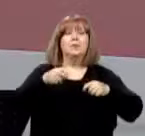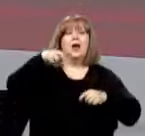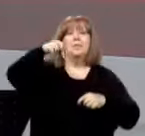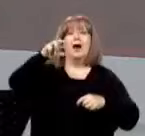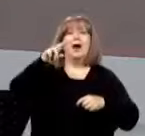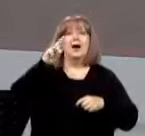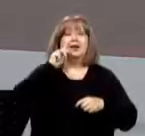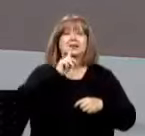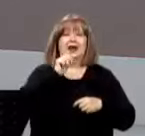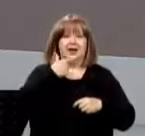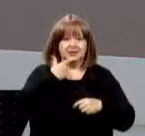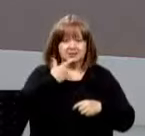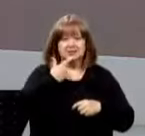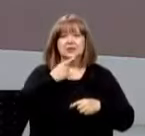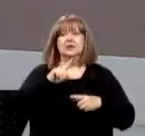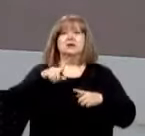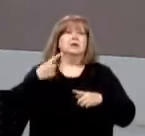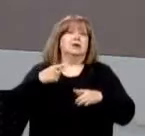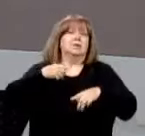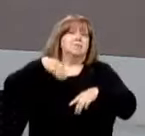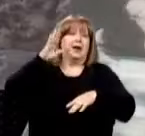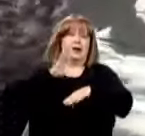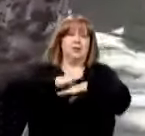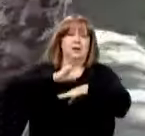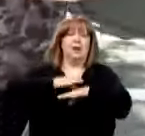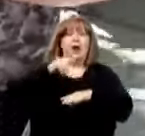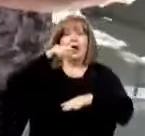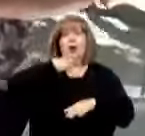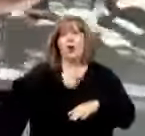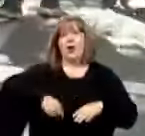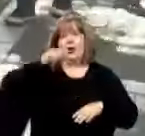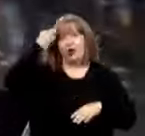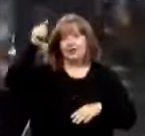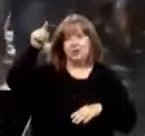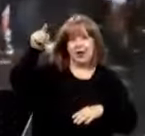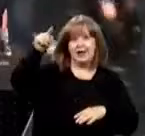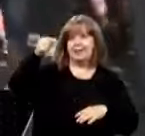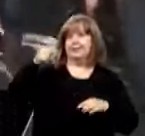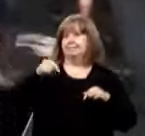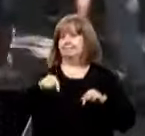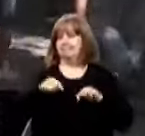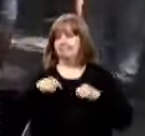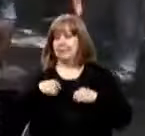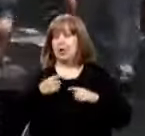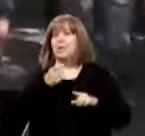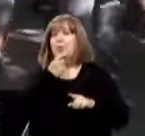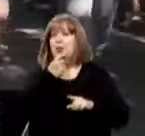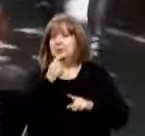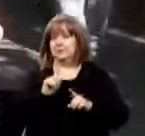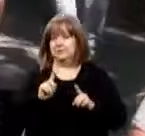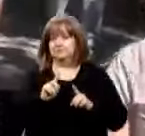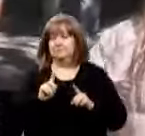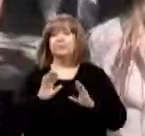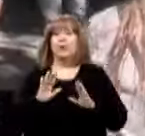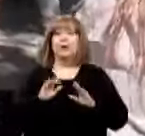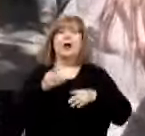de la mañana, una movilización importante, y en lo que vamos a concluir después, ¿dónde puede derivar esta protesta, según lo que nos anticipaban en